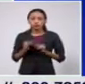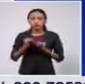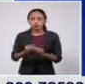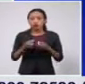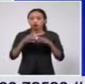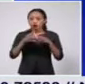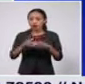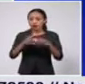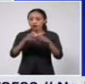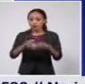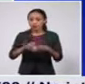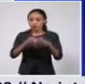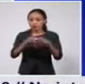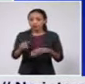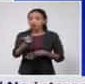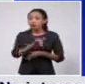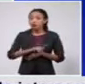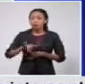realmente con una situación